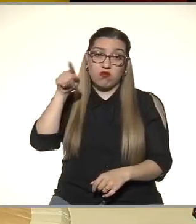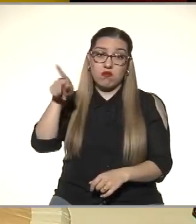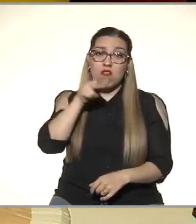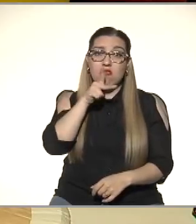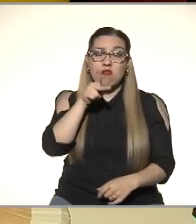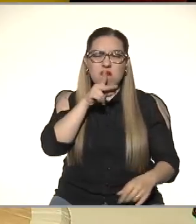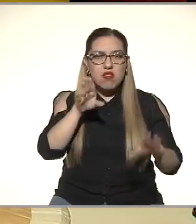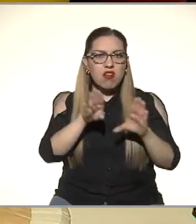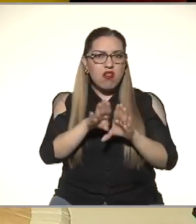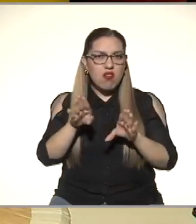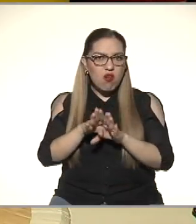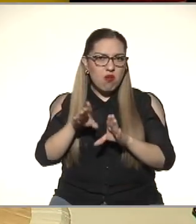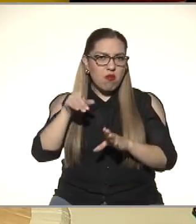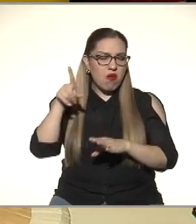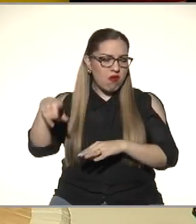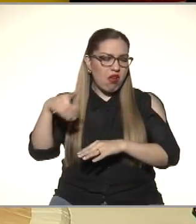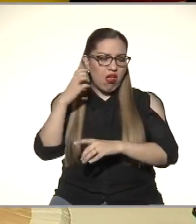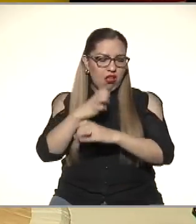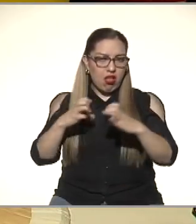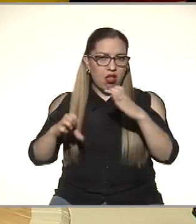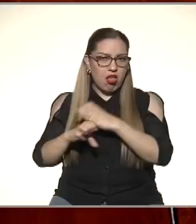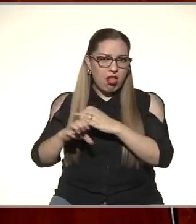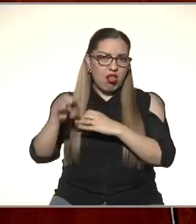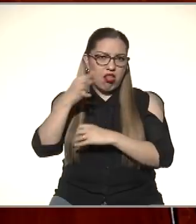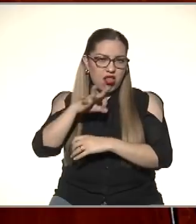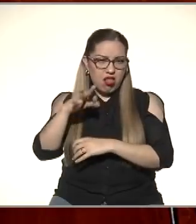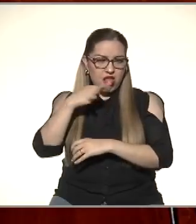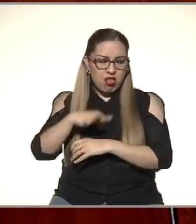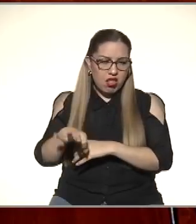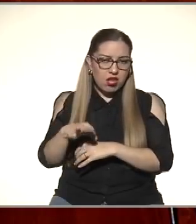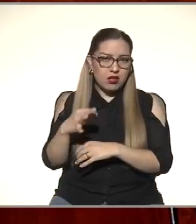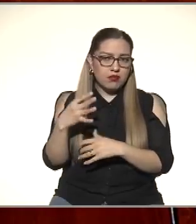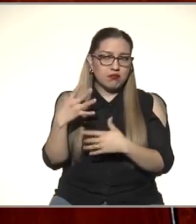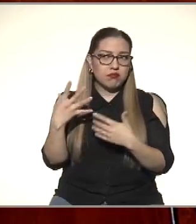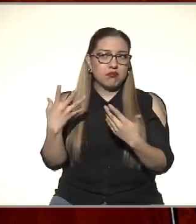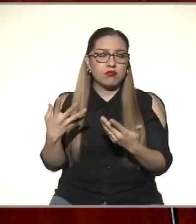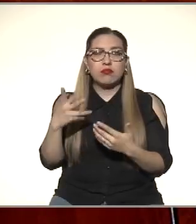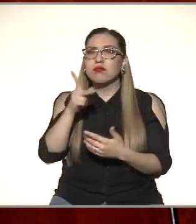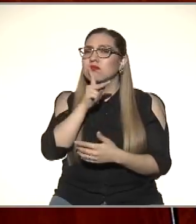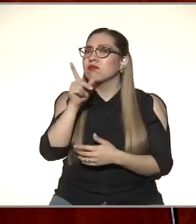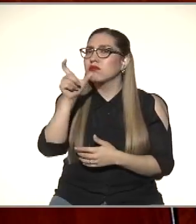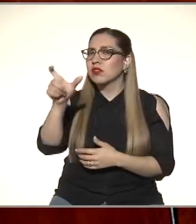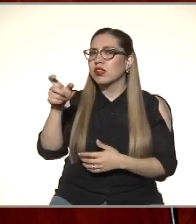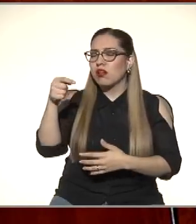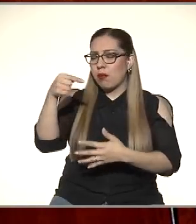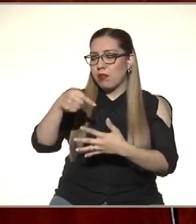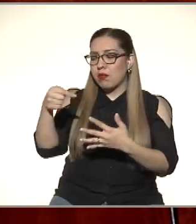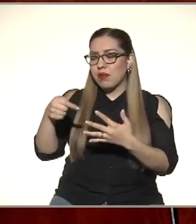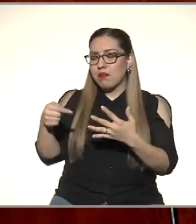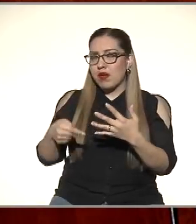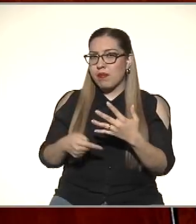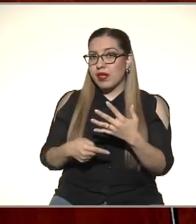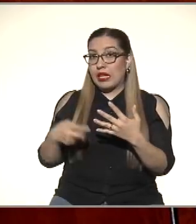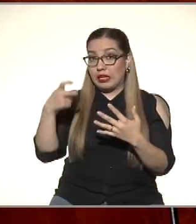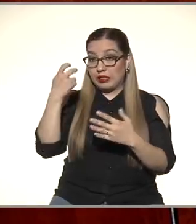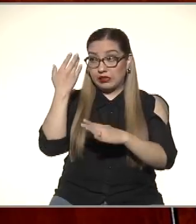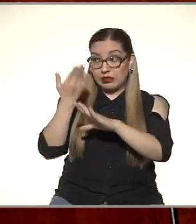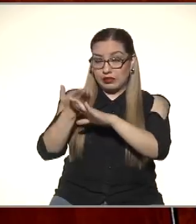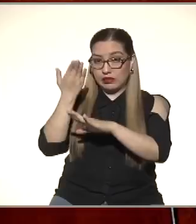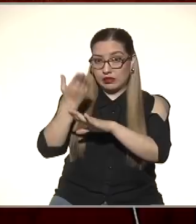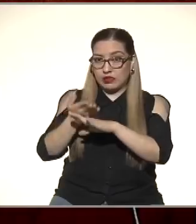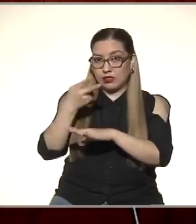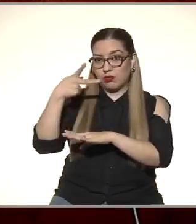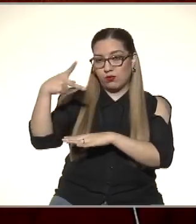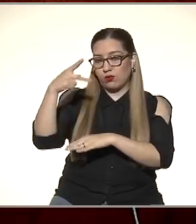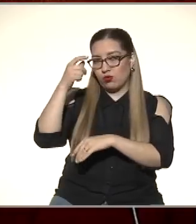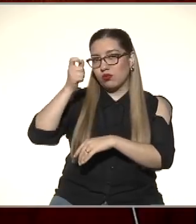otro, para el engañado, para el que traicionó? Pegan, porque tienen un significado. Pero fíjate, acabas de